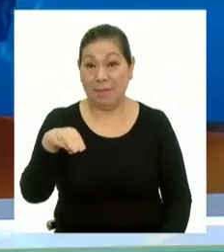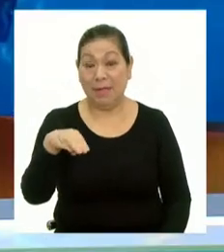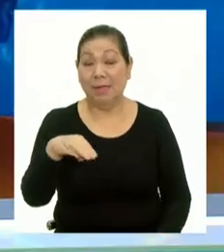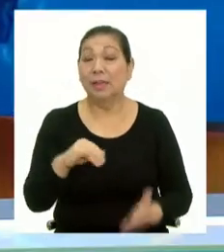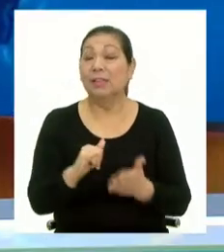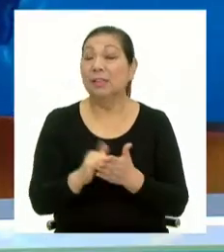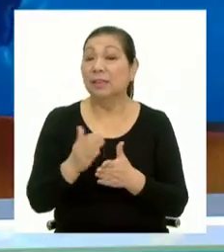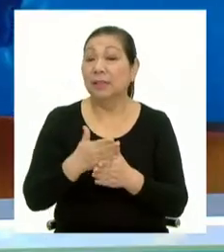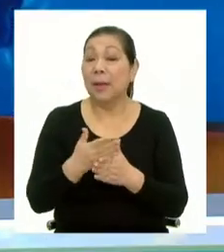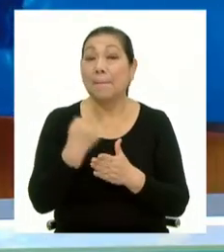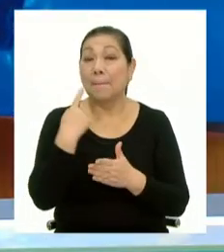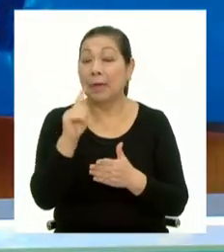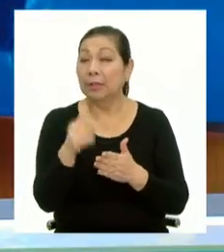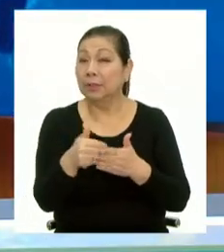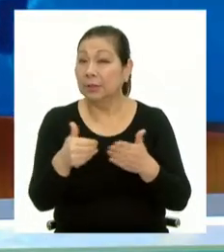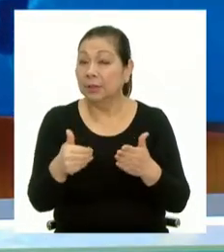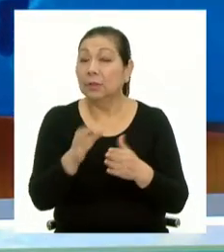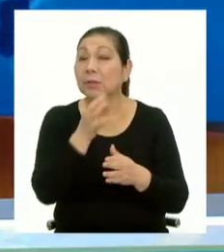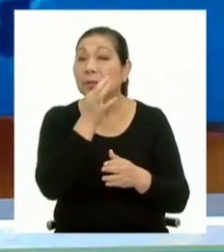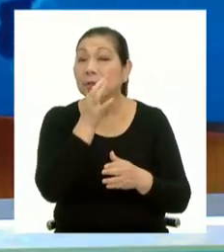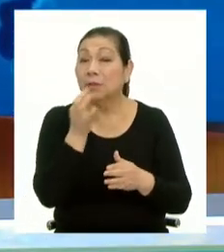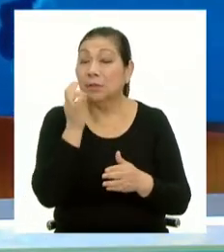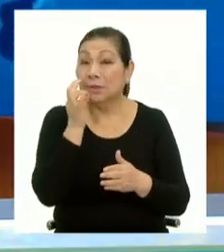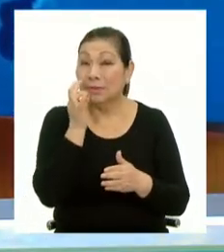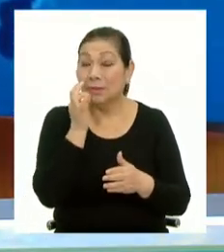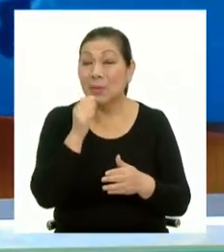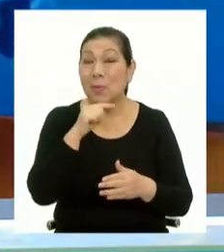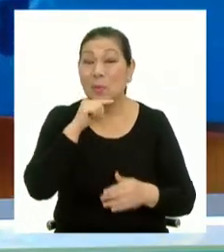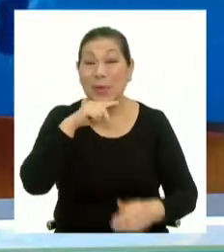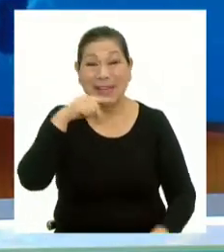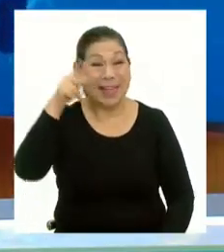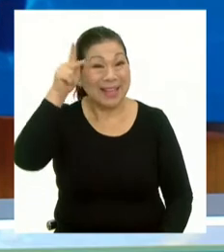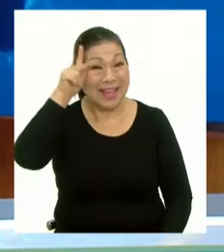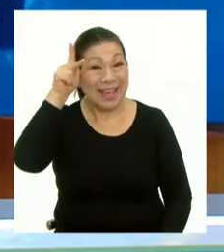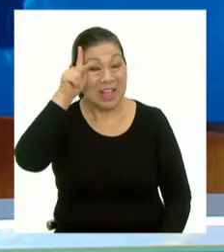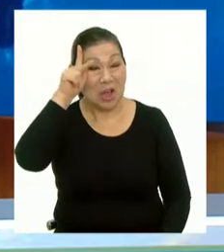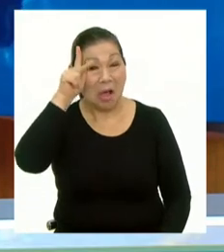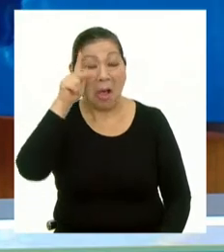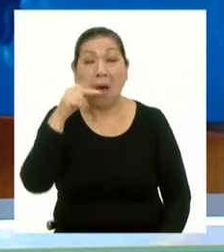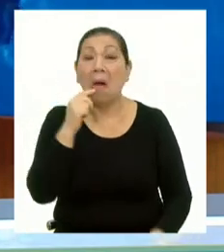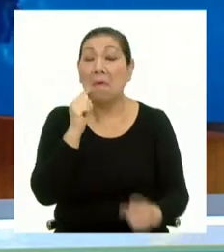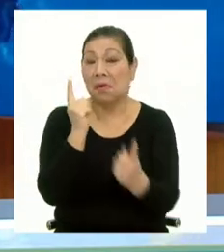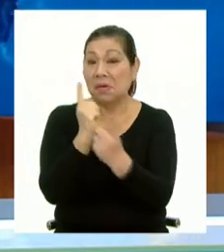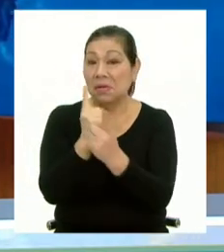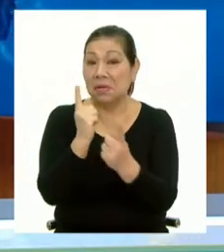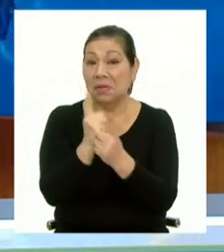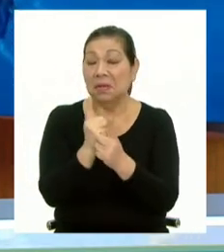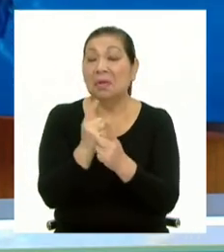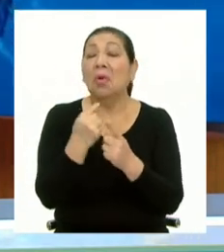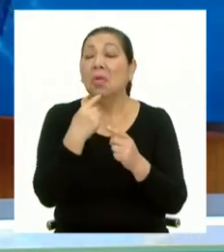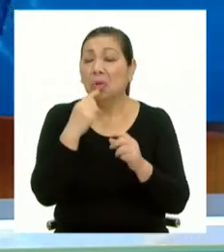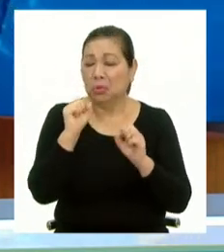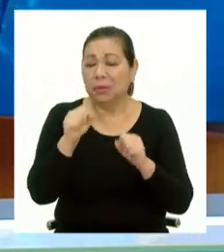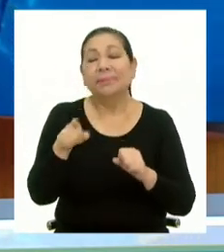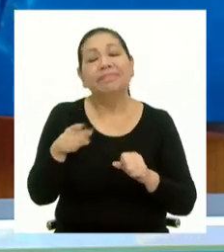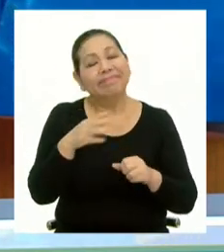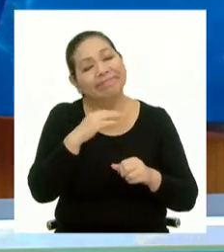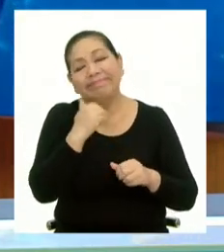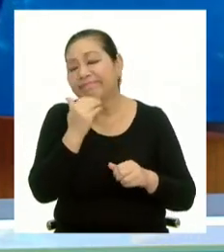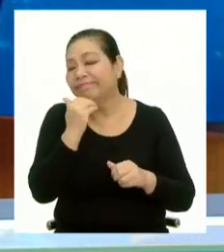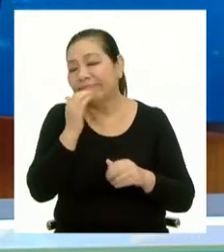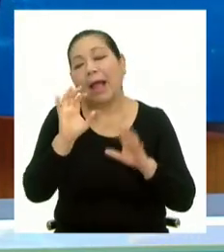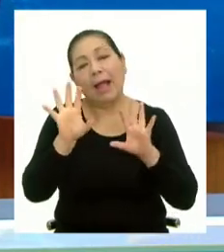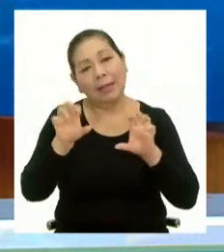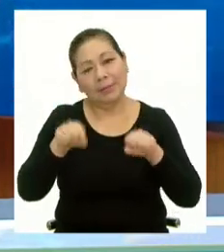información. Entre ellos, tras un periodo de silencio ante los medios, Keiko Fujimori ofreció una entrevista en la que reconoció a Pedro Castillo como